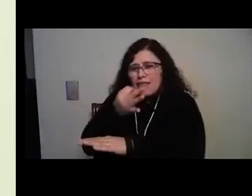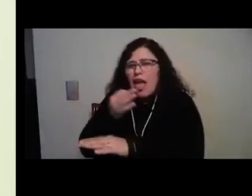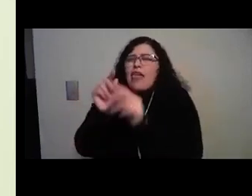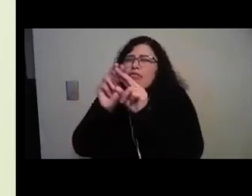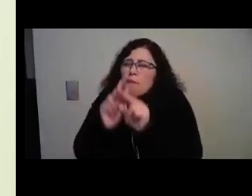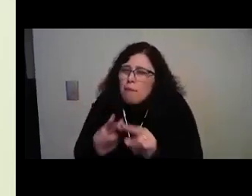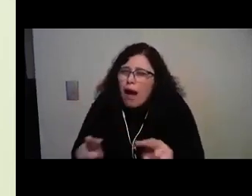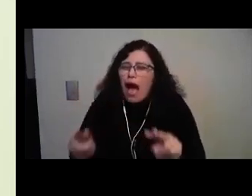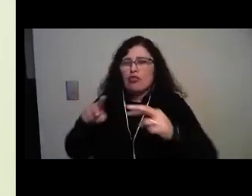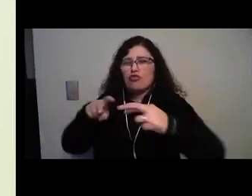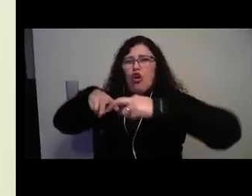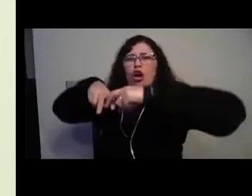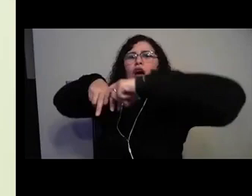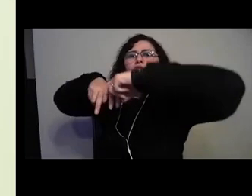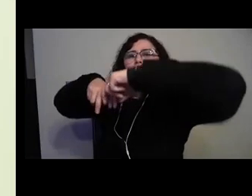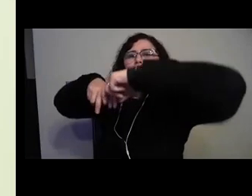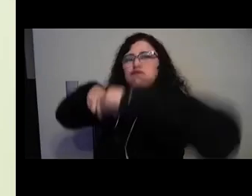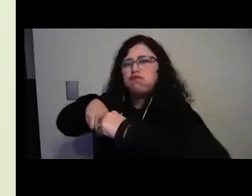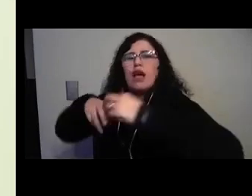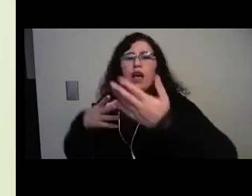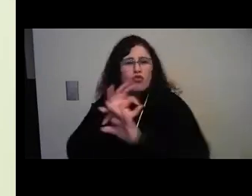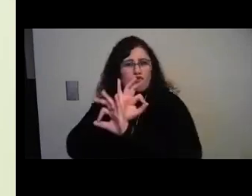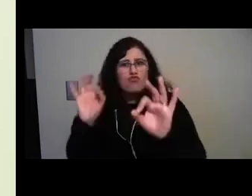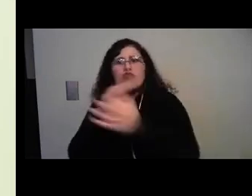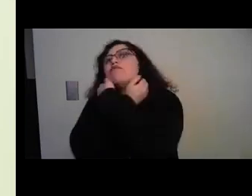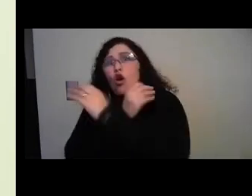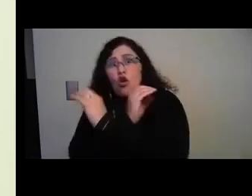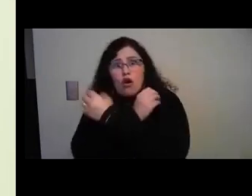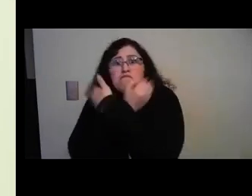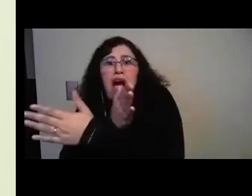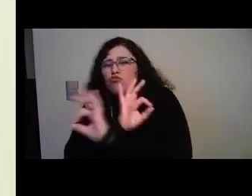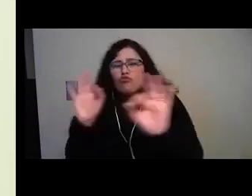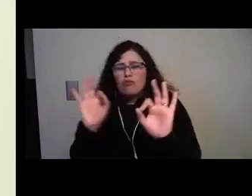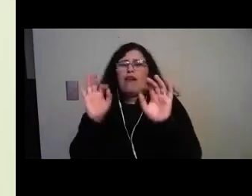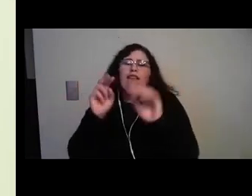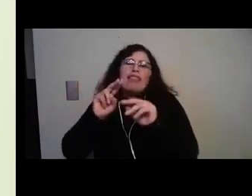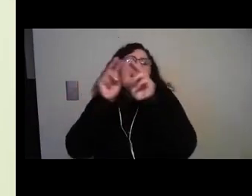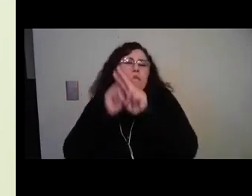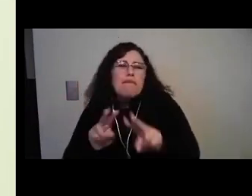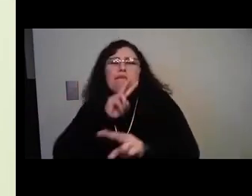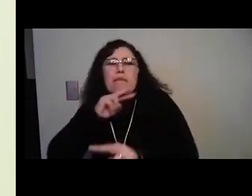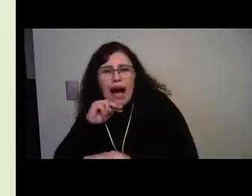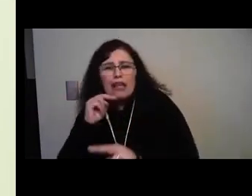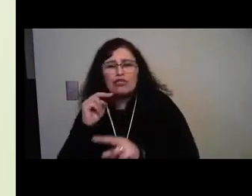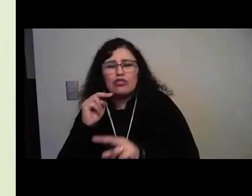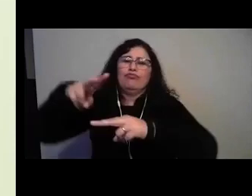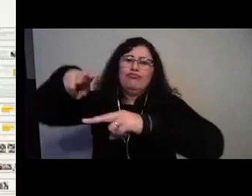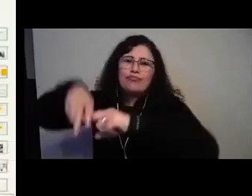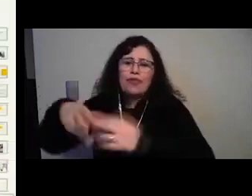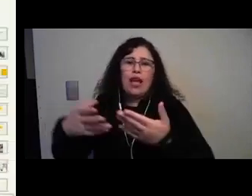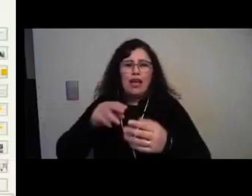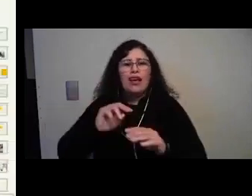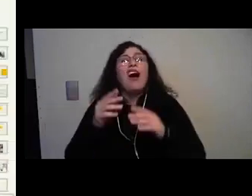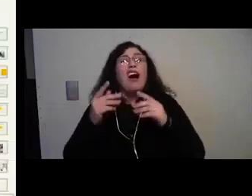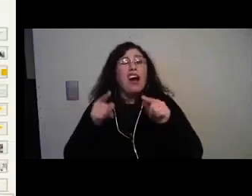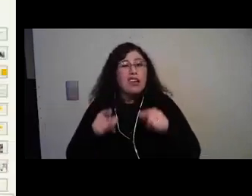todo lo posible, no se suelte de mi cuello y bajamos despacio, ¿ya? Es la forma en la cual podemos hacer transferencia lo